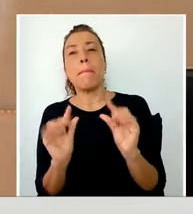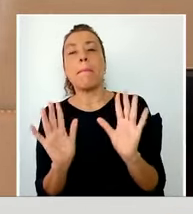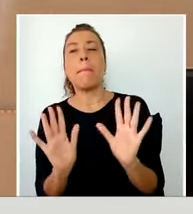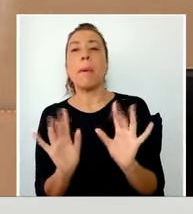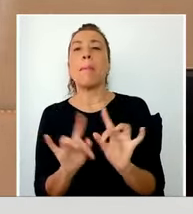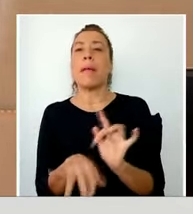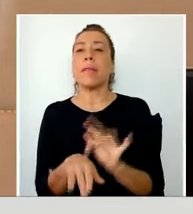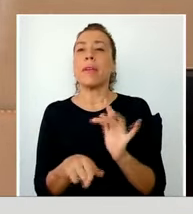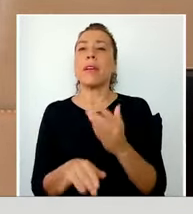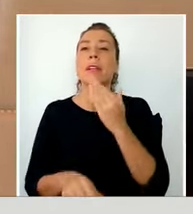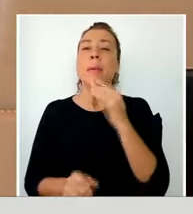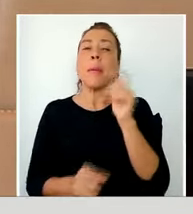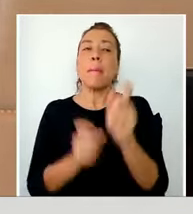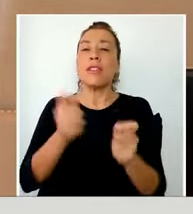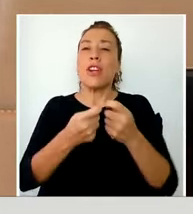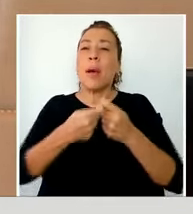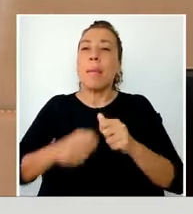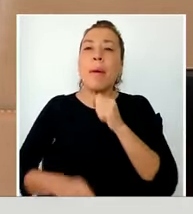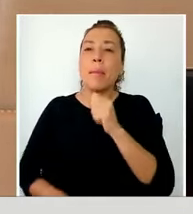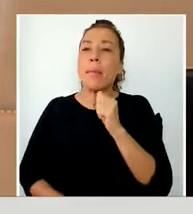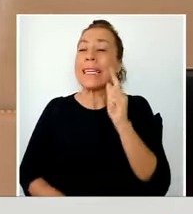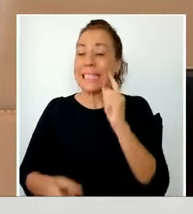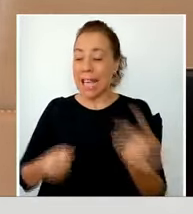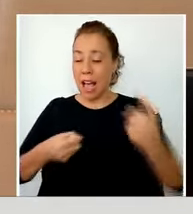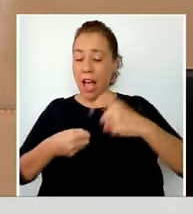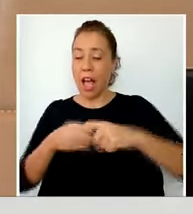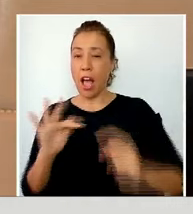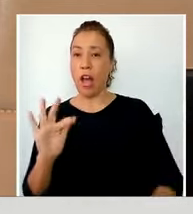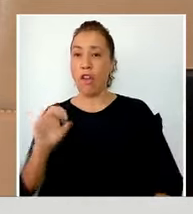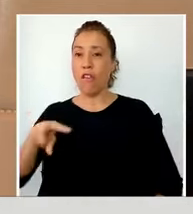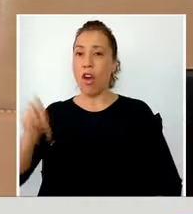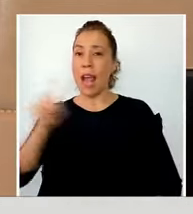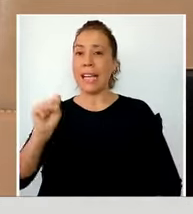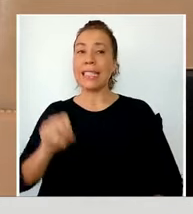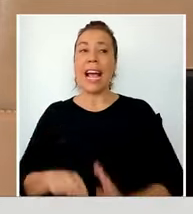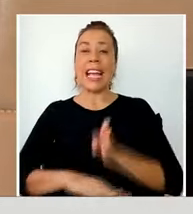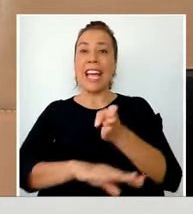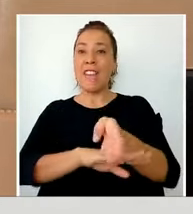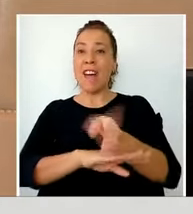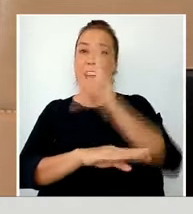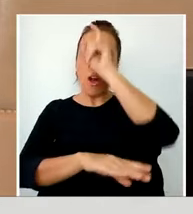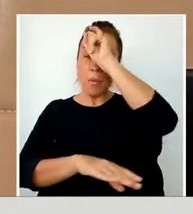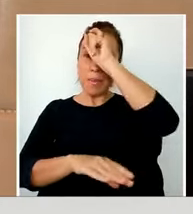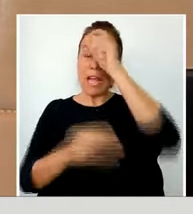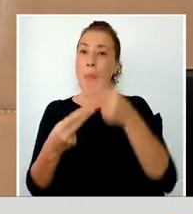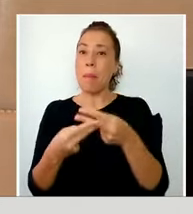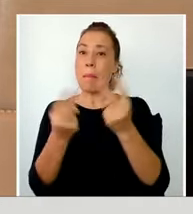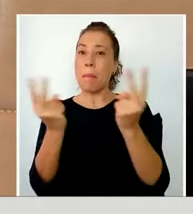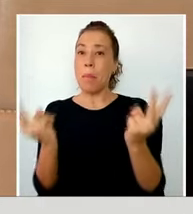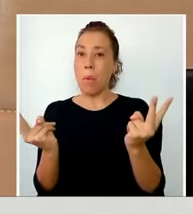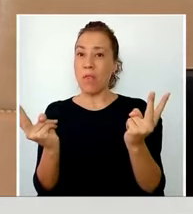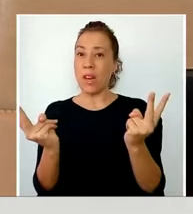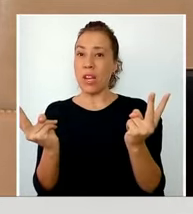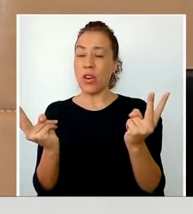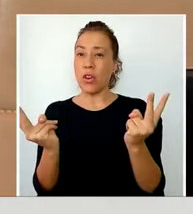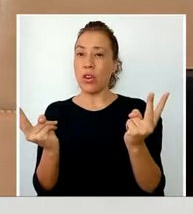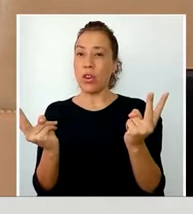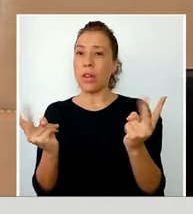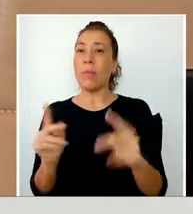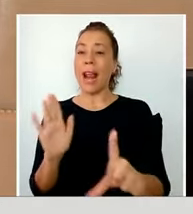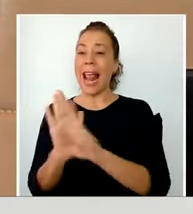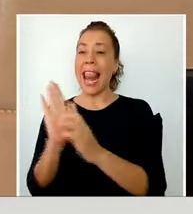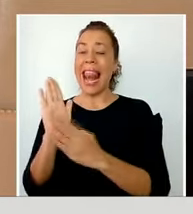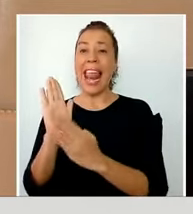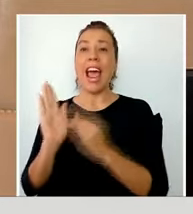de clase media que están frasa que recorre a la salud pública a los hospitales públicos y que mediante la ley de urgencia